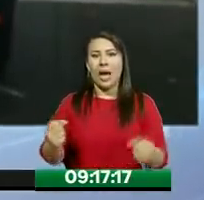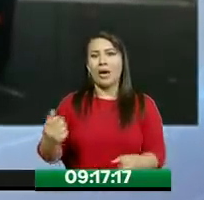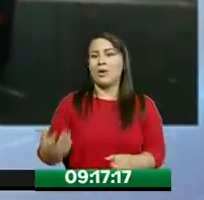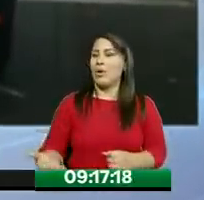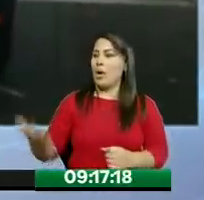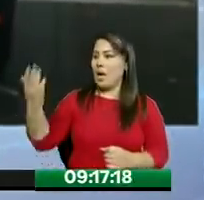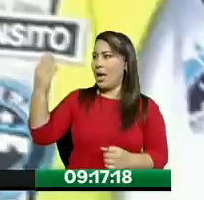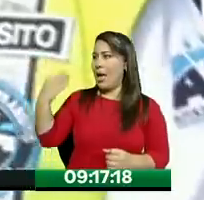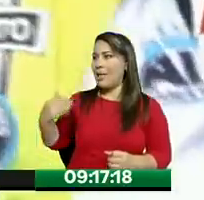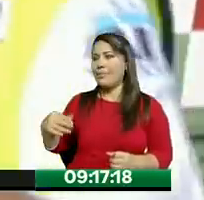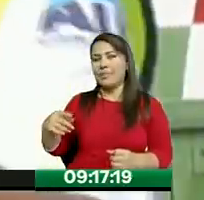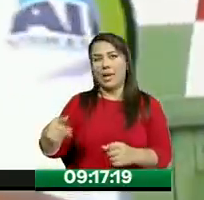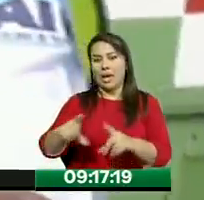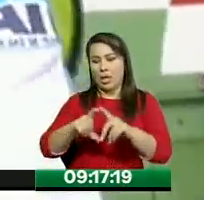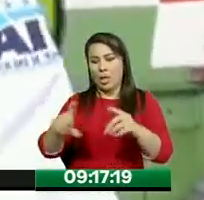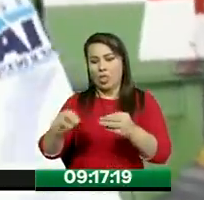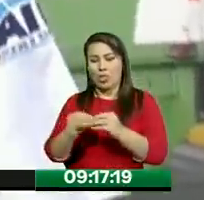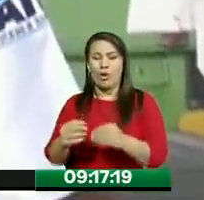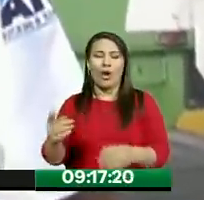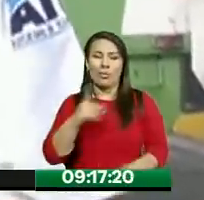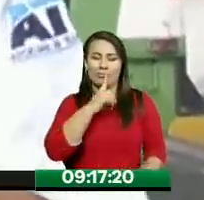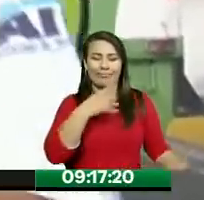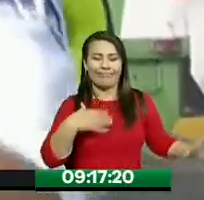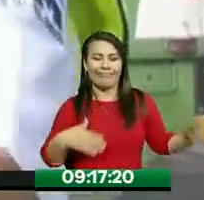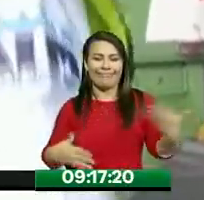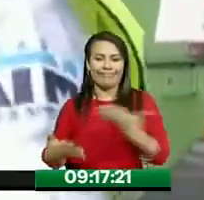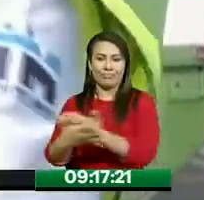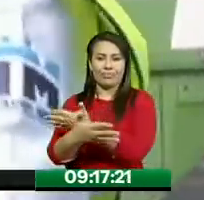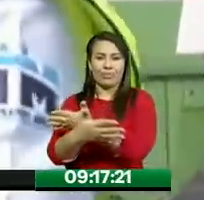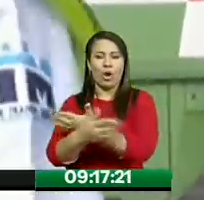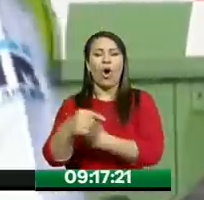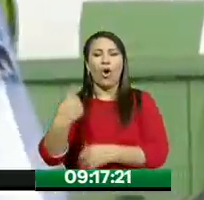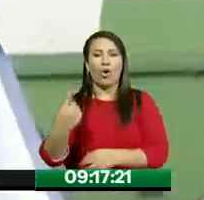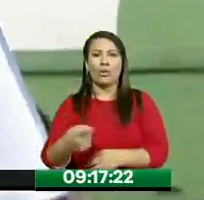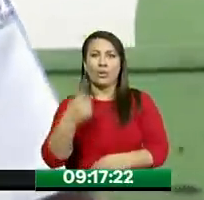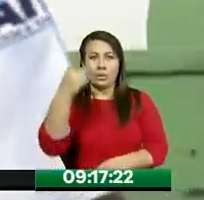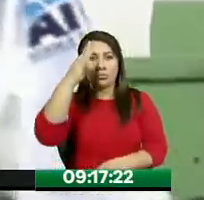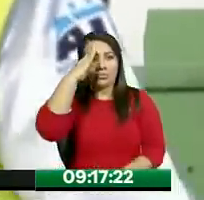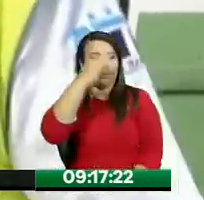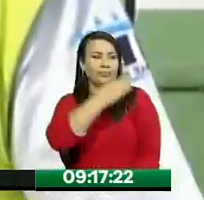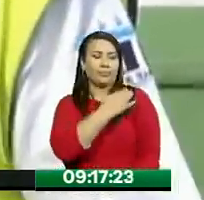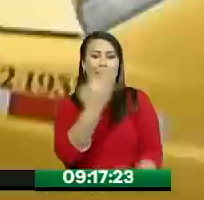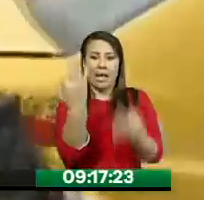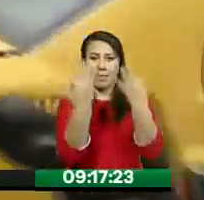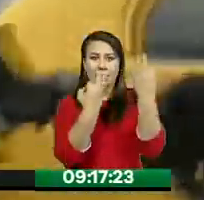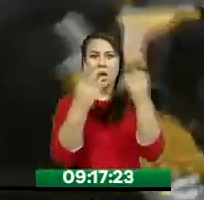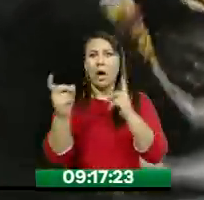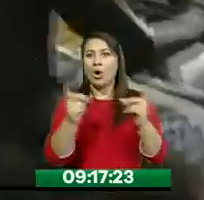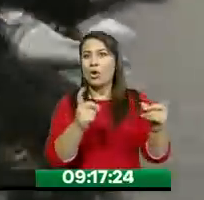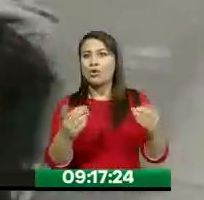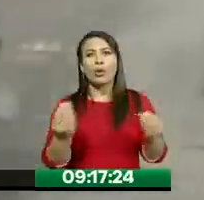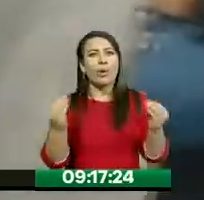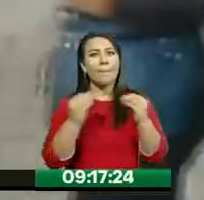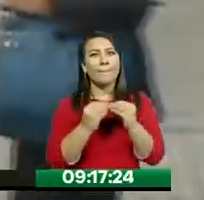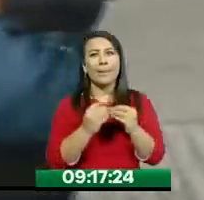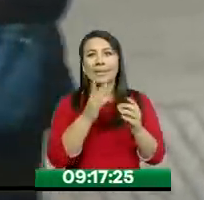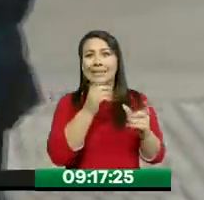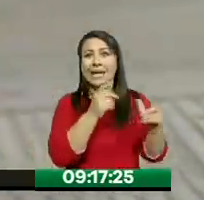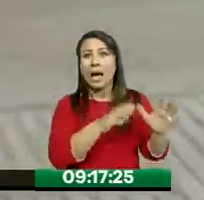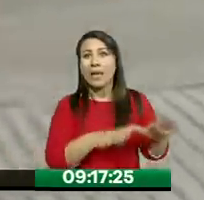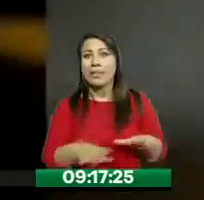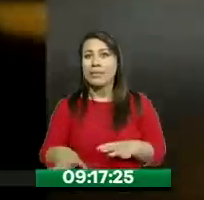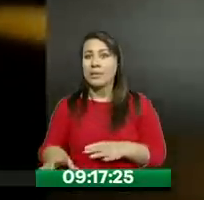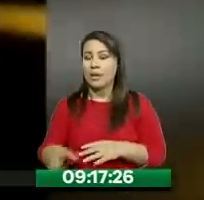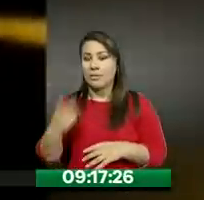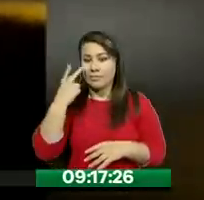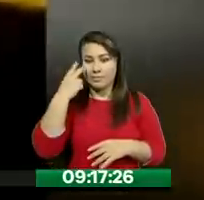Ok, perfecto. Entonces, es la información que se genera hasta el momento. Nosotros momentáneamente vamos a retornar a estudio, mientras que ustedes, compañeros, continuarán